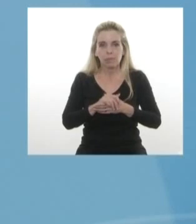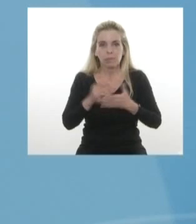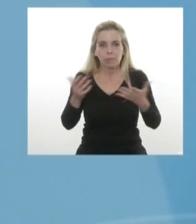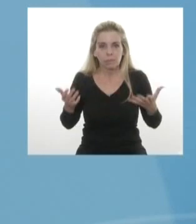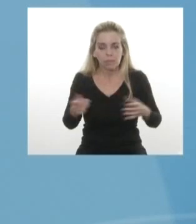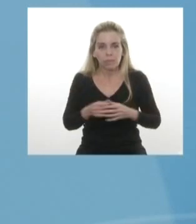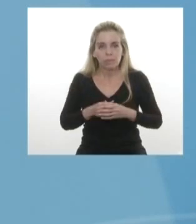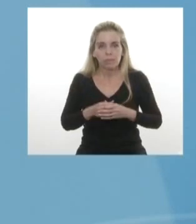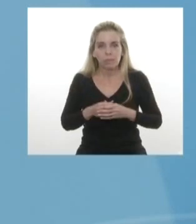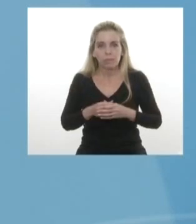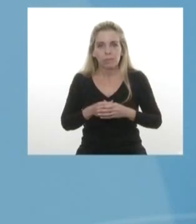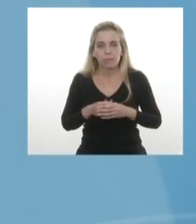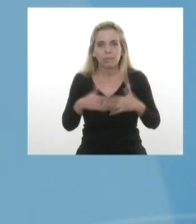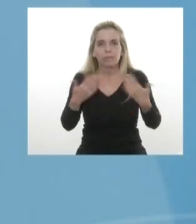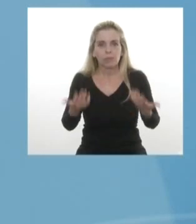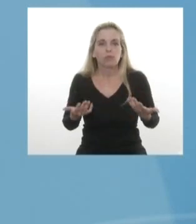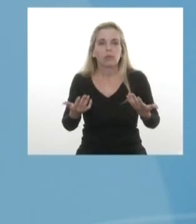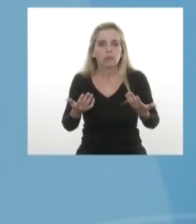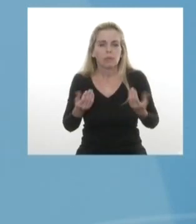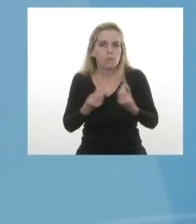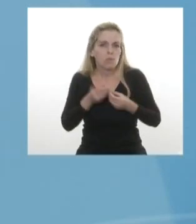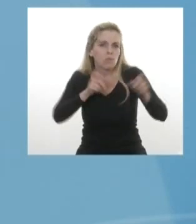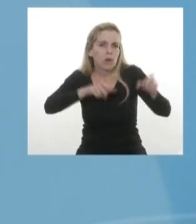llevando a muchos hombres y mujeres de la